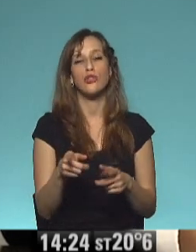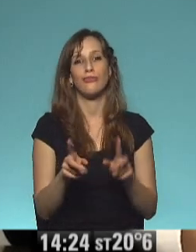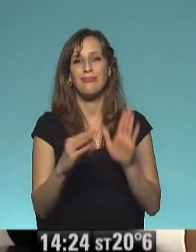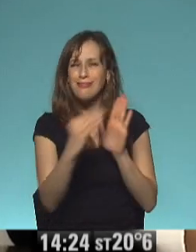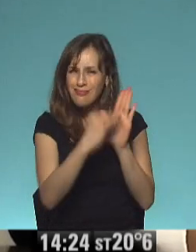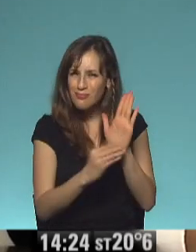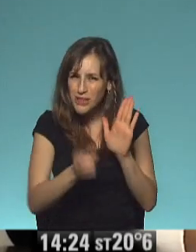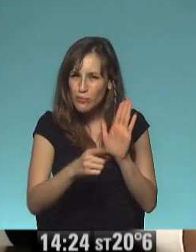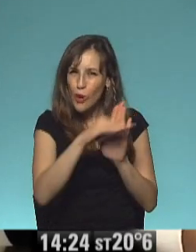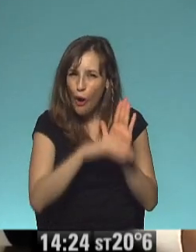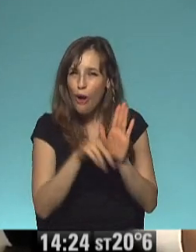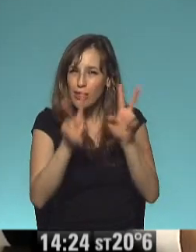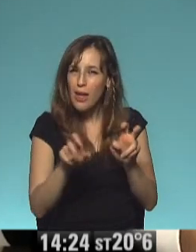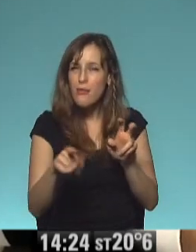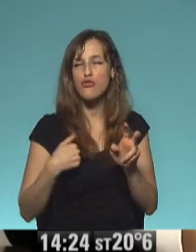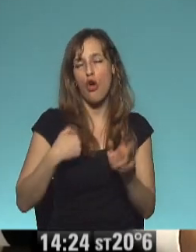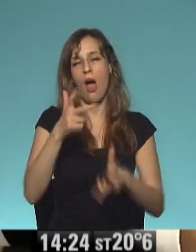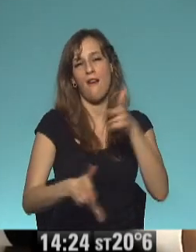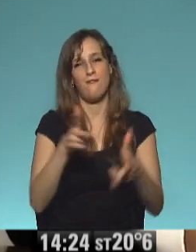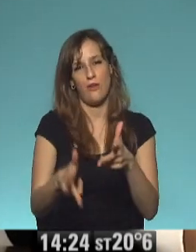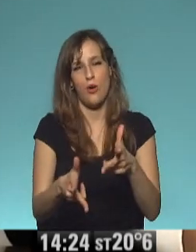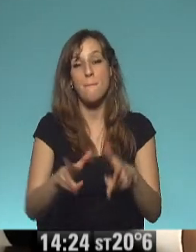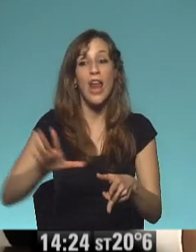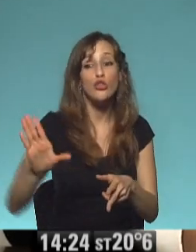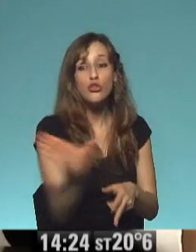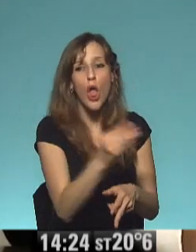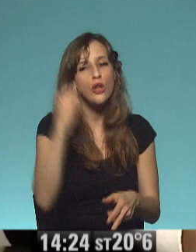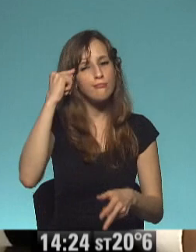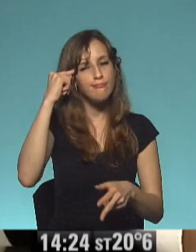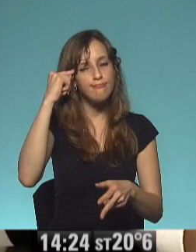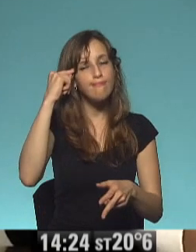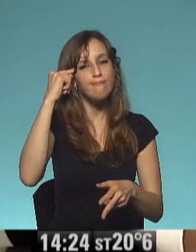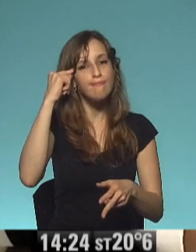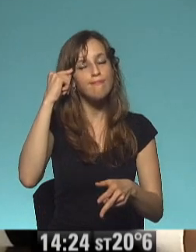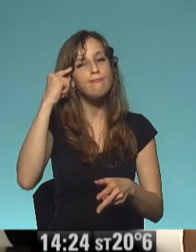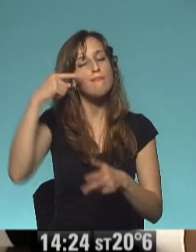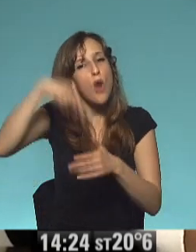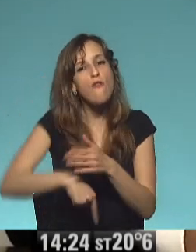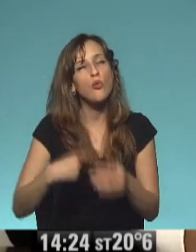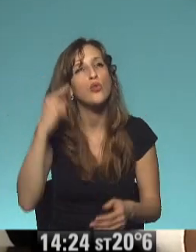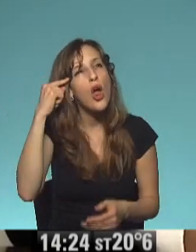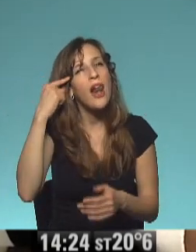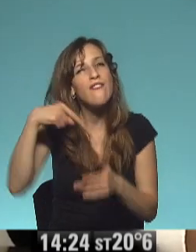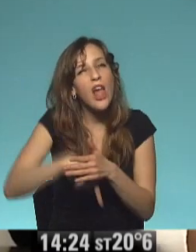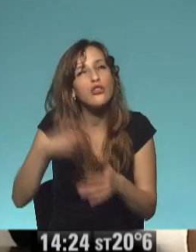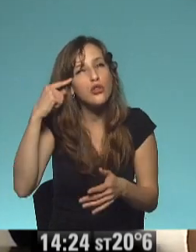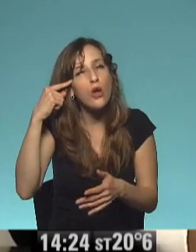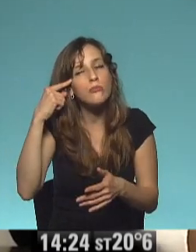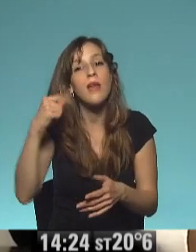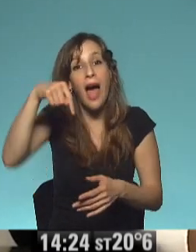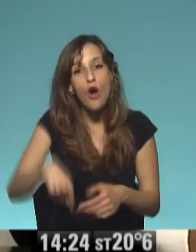donde voy para que todos lo pensemos. Tenemos una gran oportunidad de diseñar un nuevo